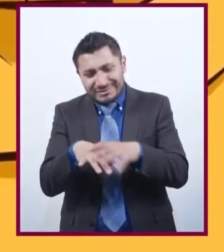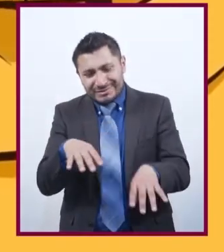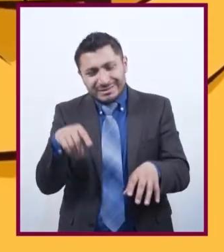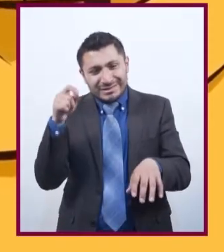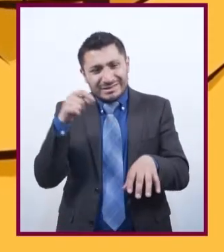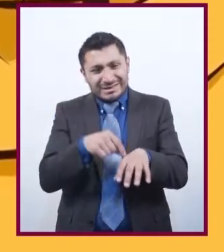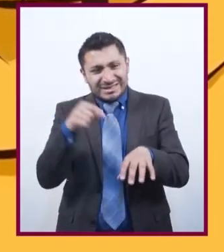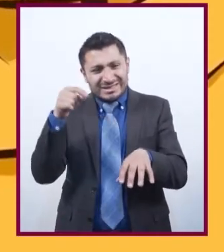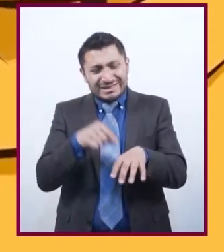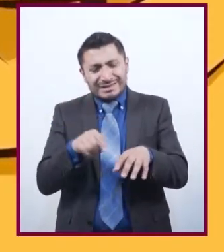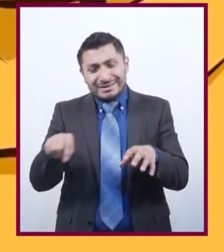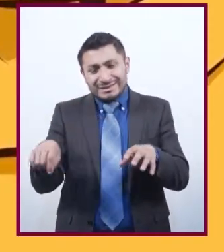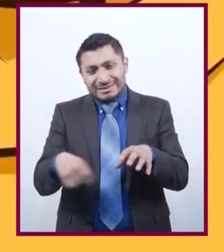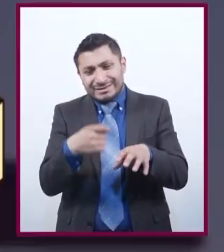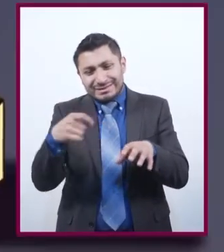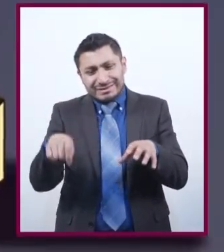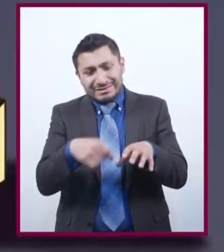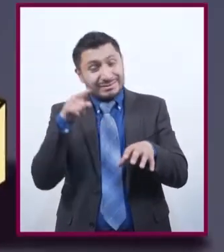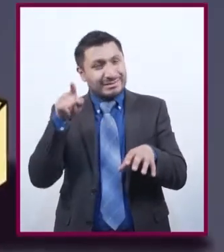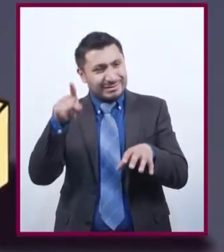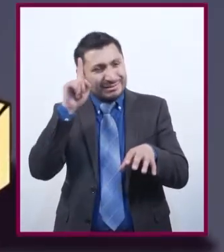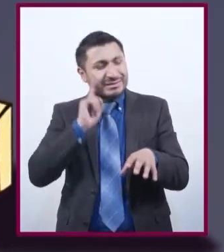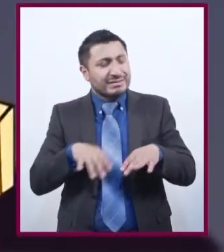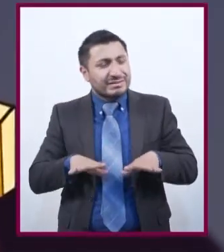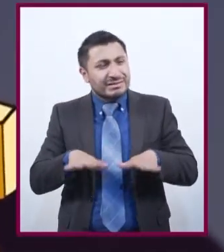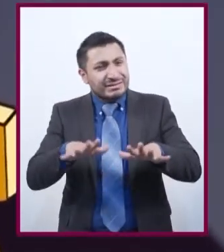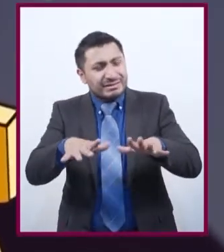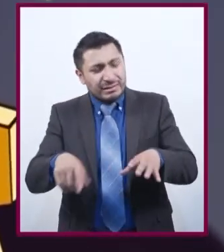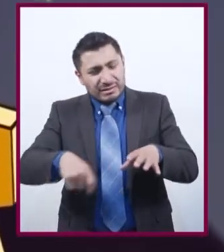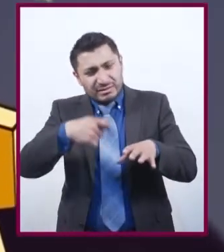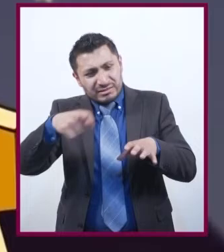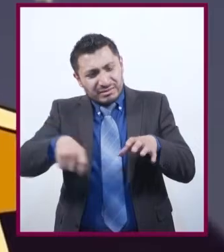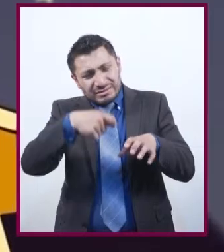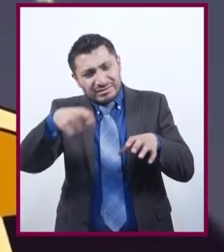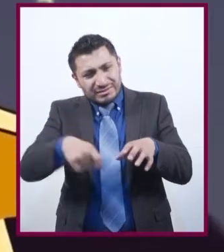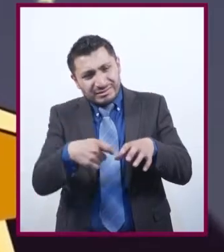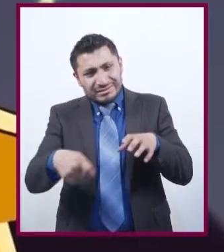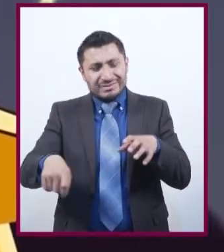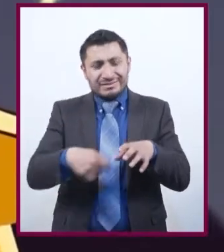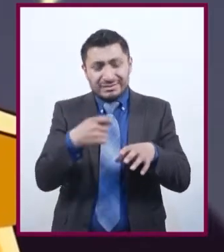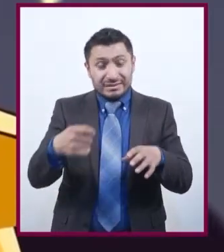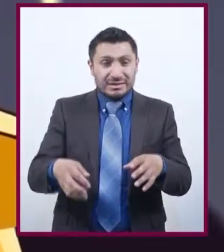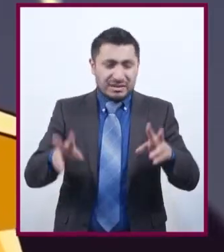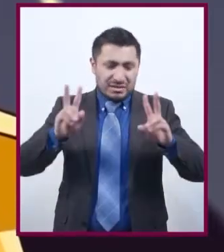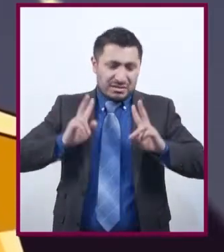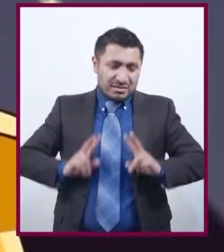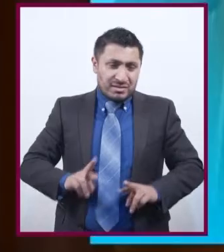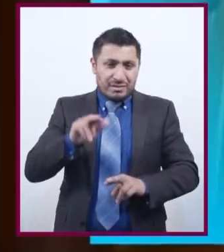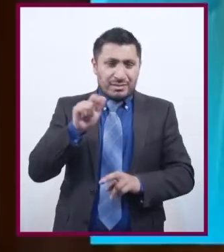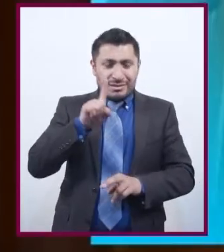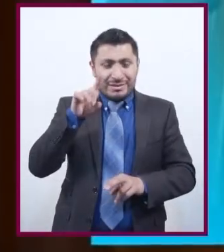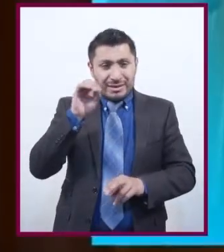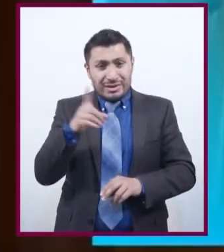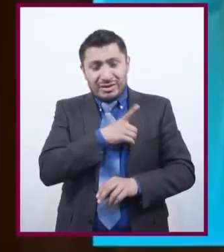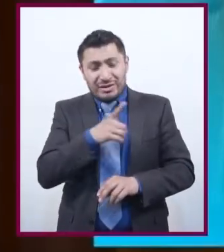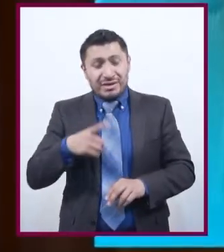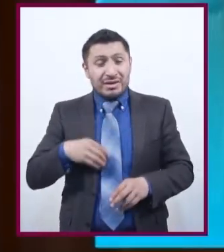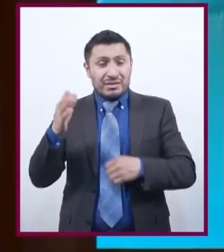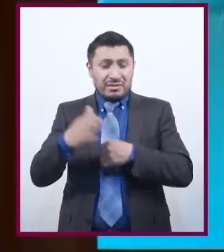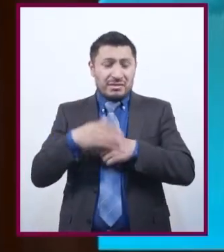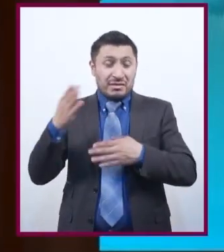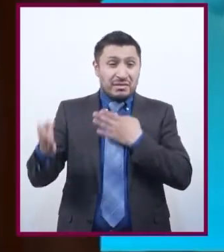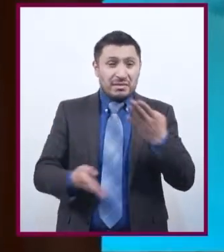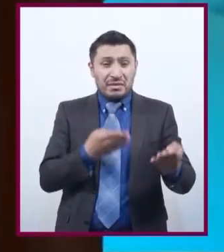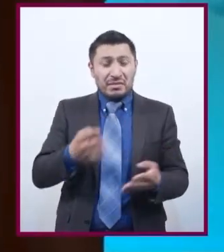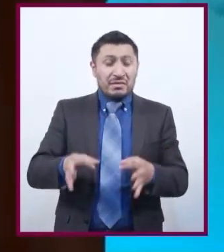enrojecidas llenas de pinchazos de la aguja porque es costurera borda pasionaria sobre un vestido de raso que